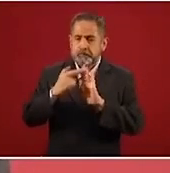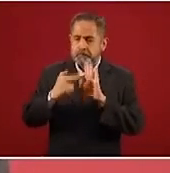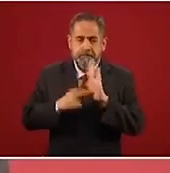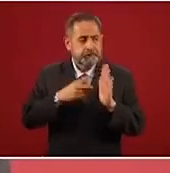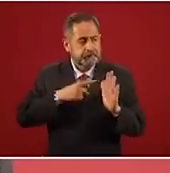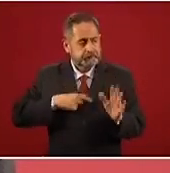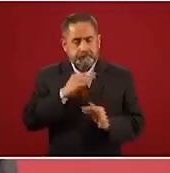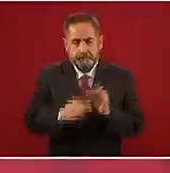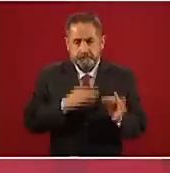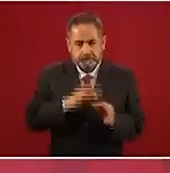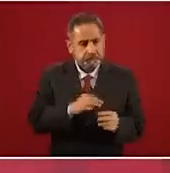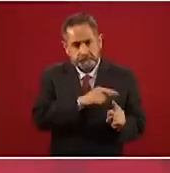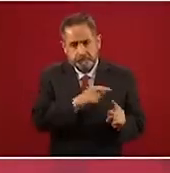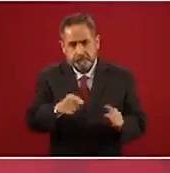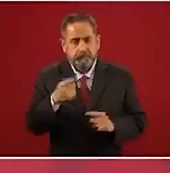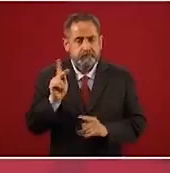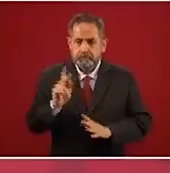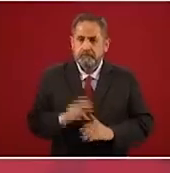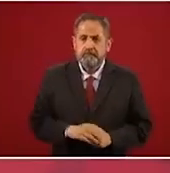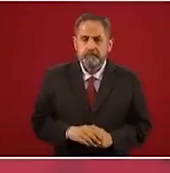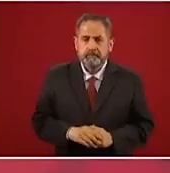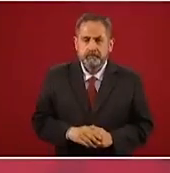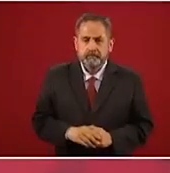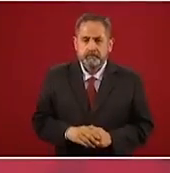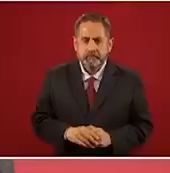cumplir, pero